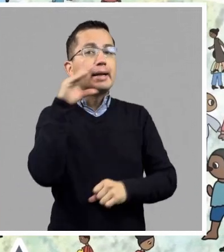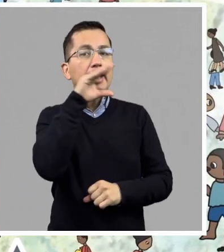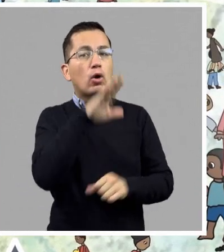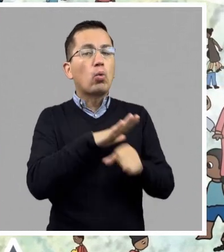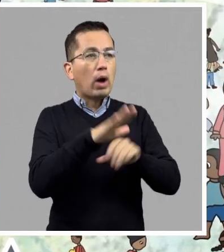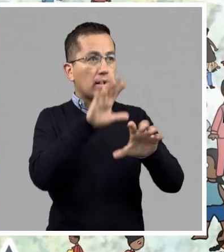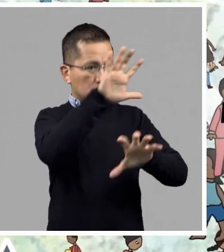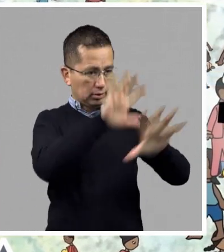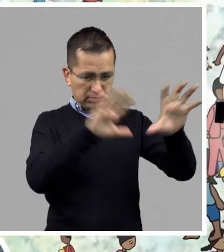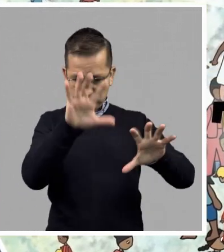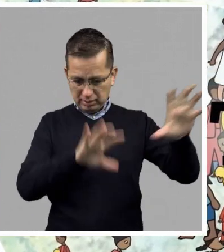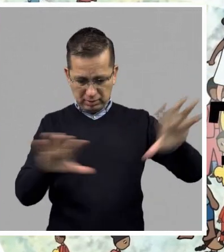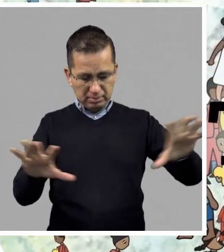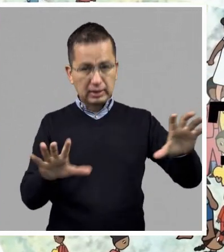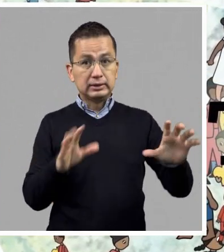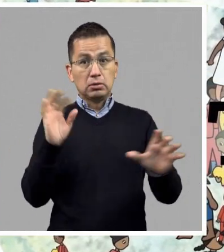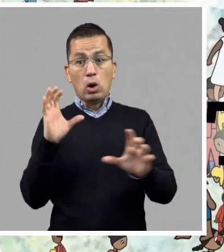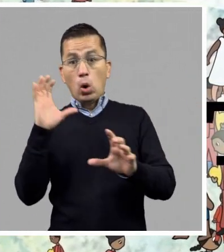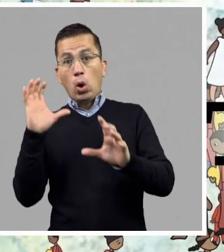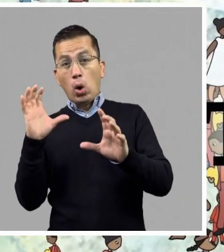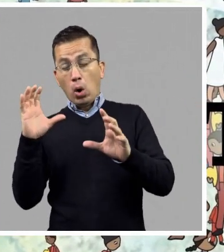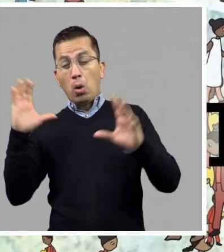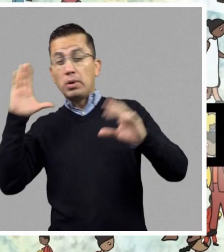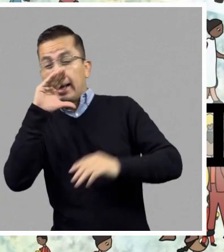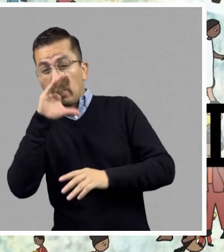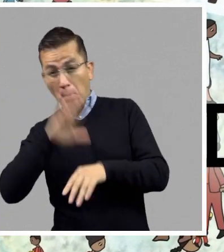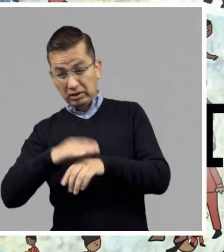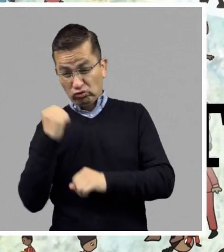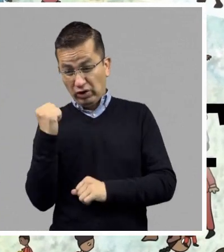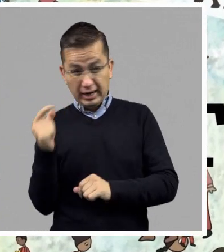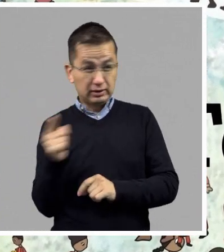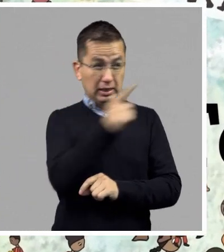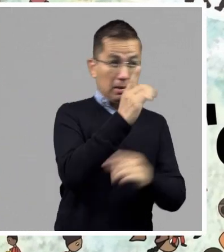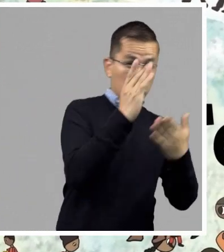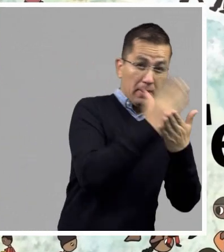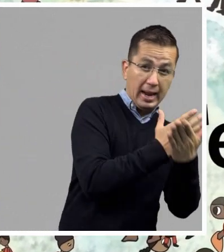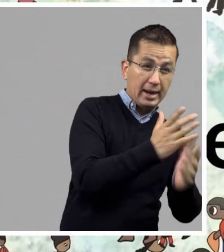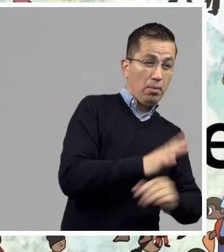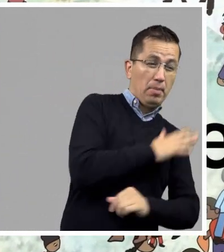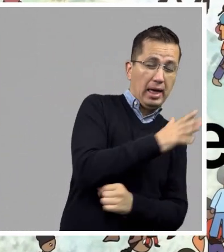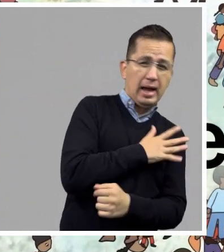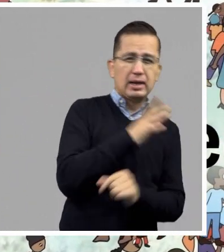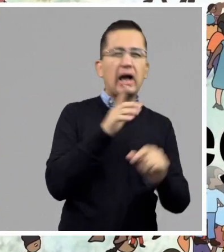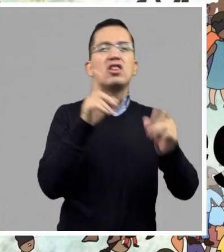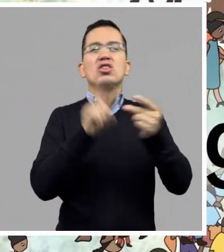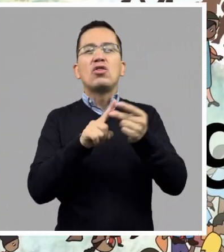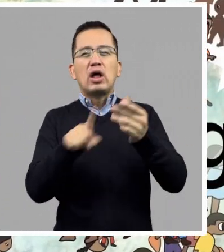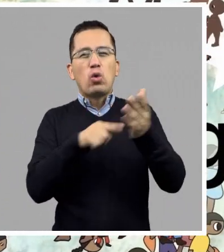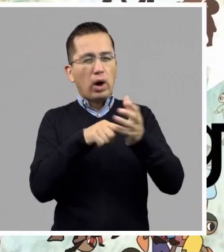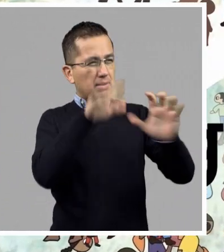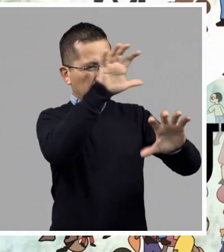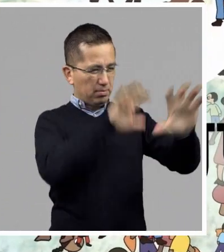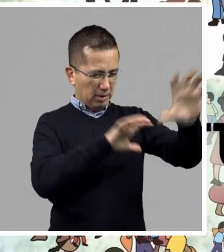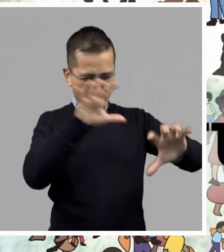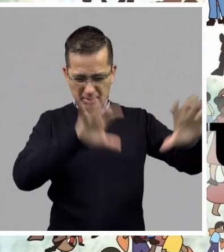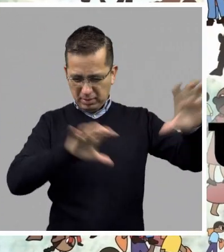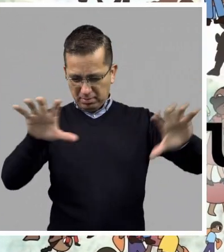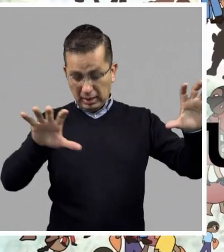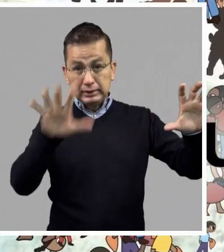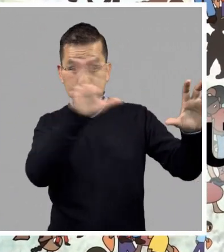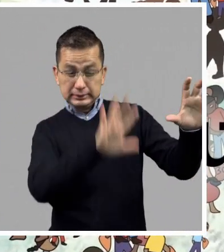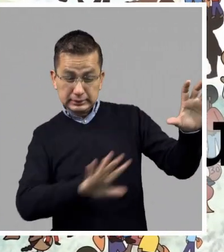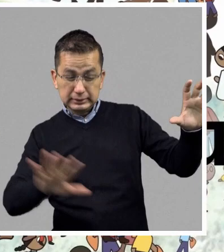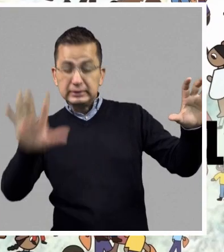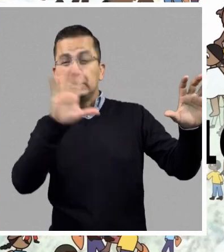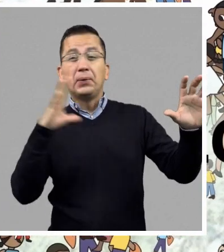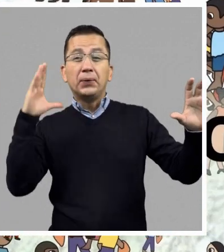distribución de tonos de piel de tal manera que si veas a los seres que están más hacia el Caribe de Nicaragua o hacia la Ciudad de Panamá etcétera van